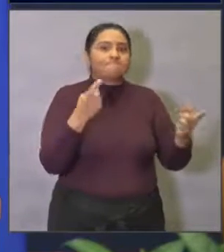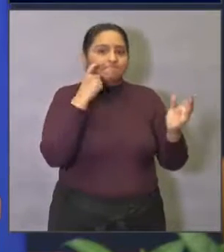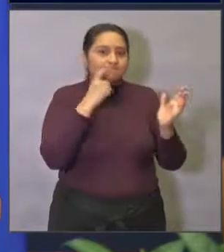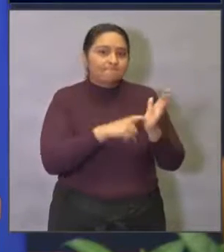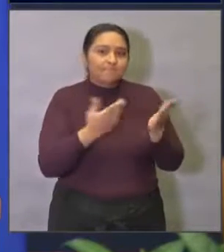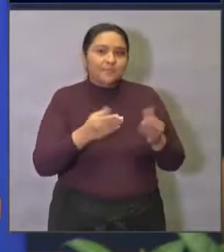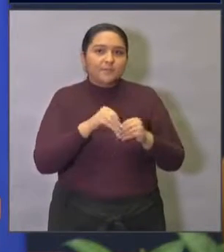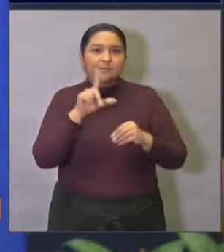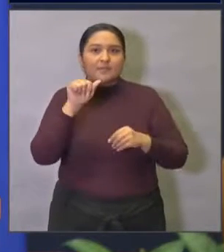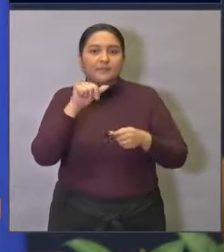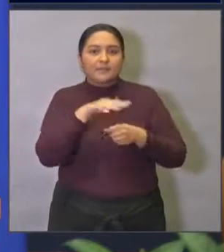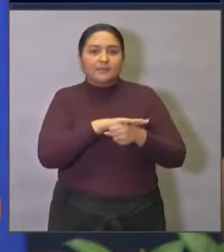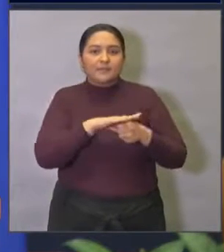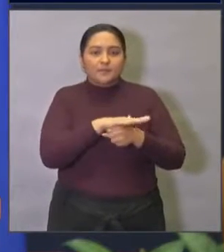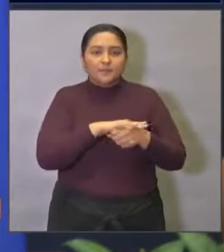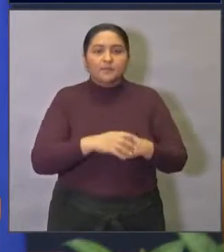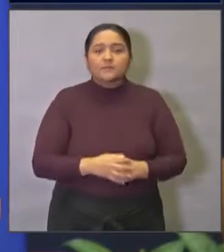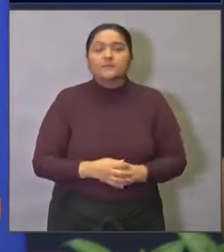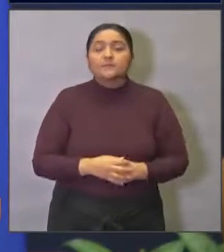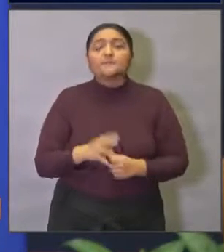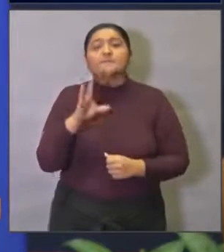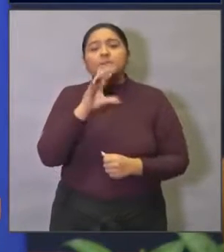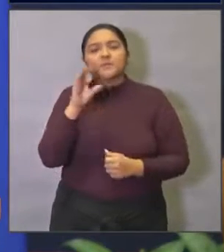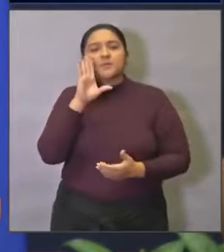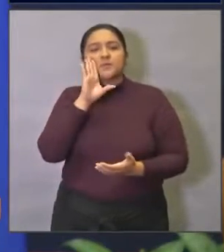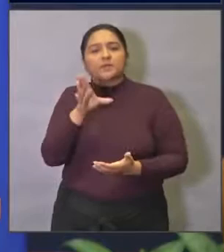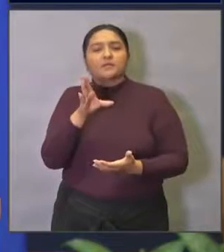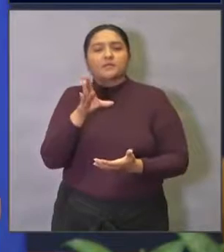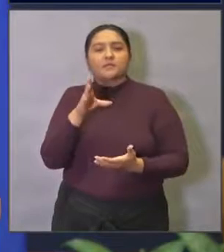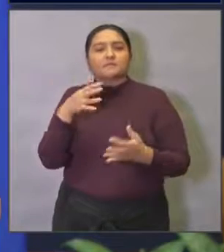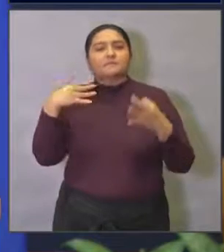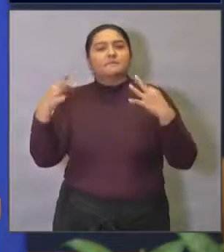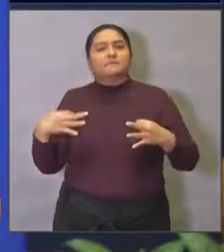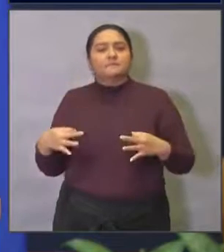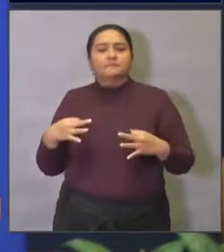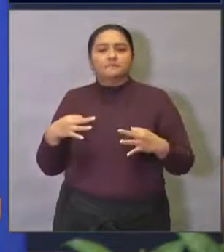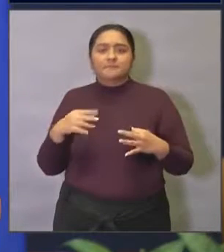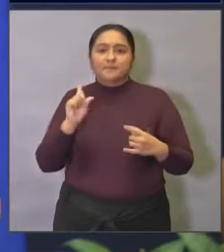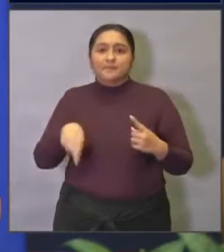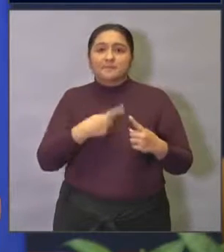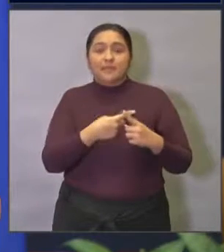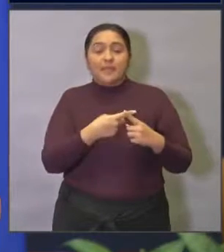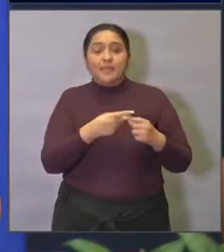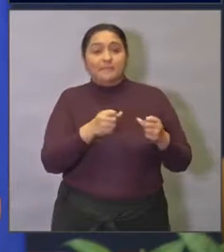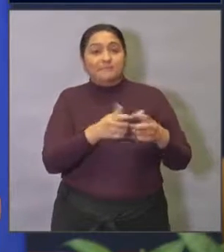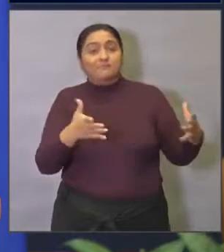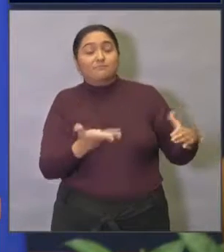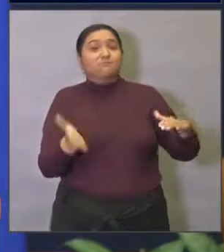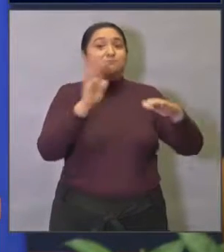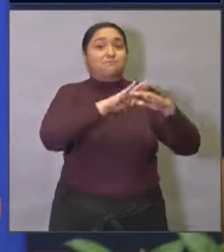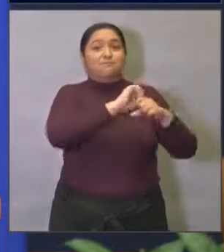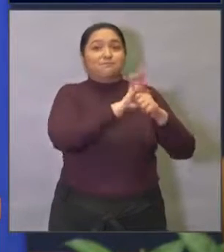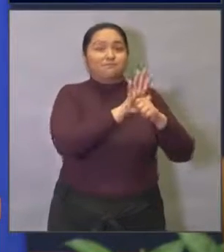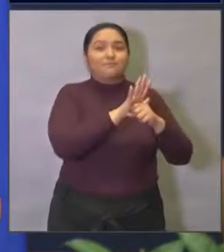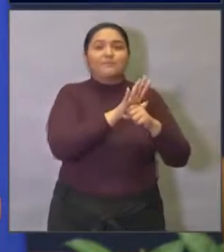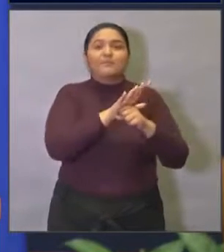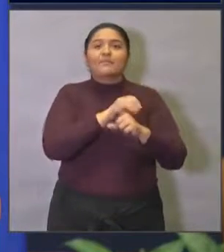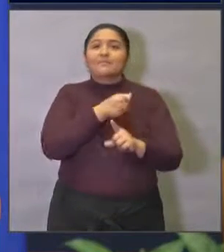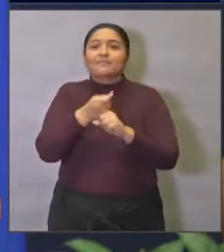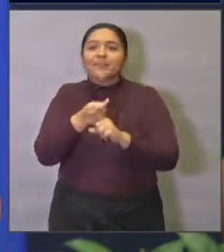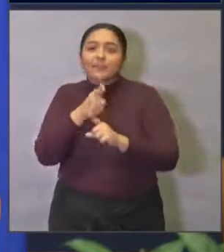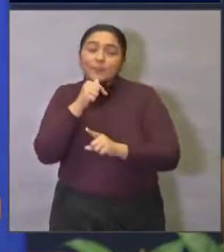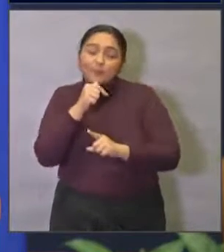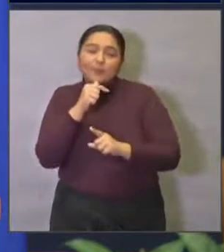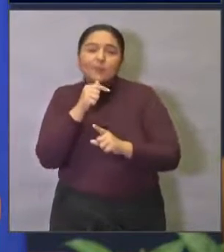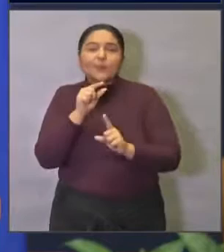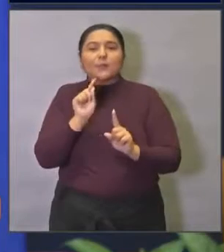Ángeles. También hablaremos sobre cómo este aumento en casos está afectando de manera desproporcionada a